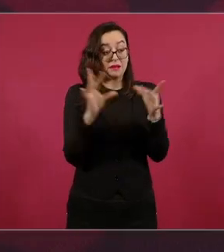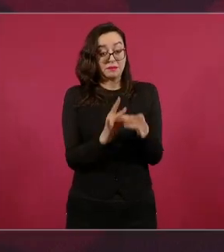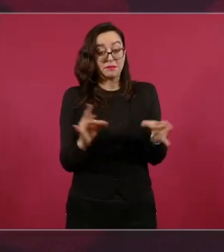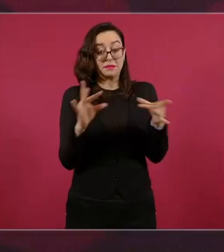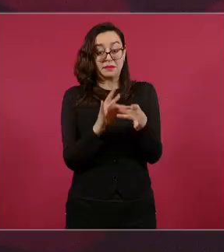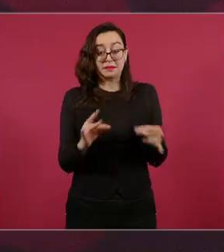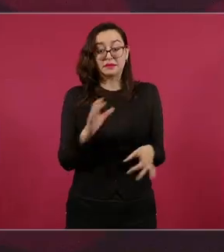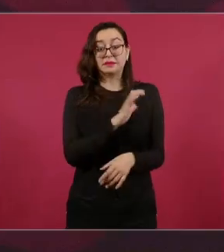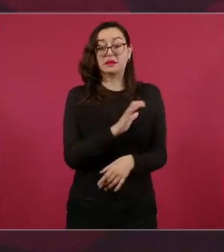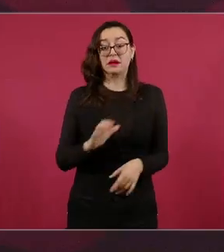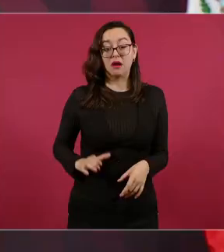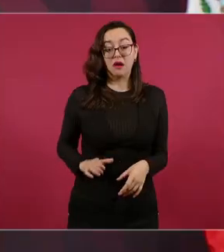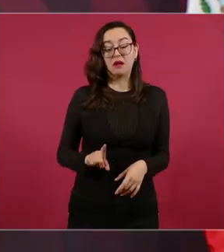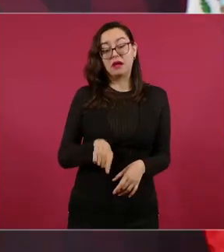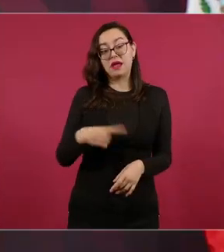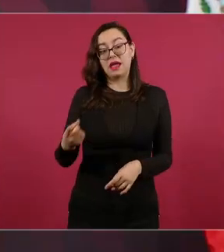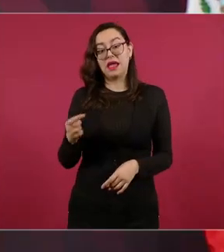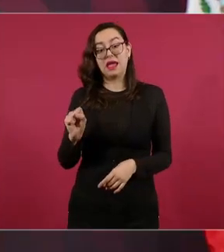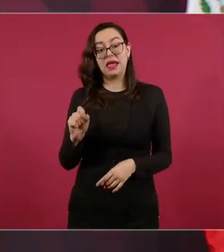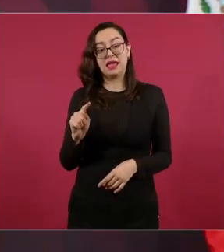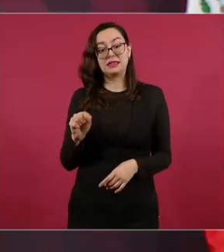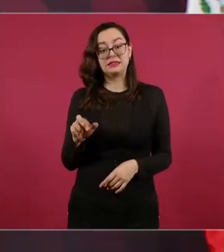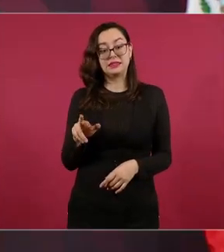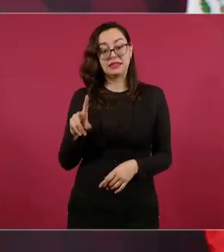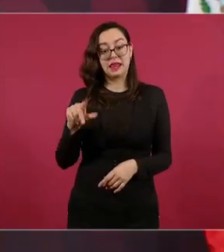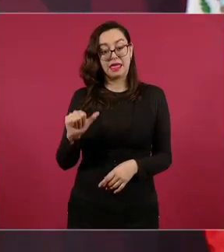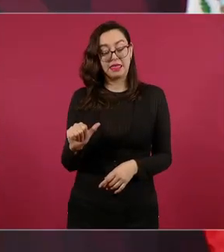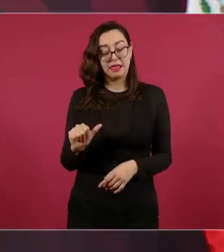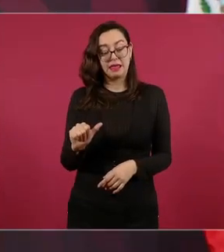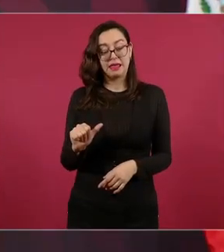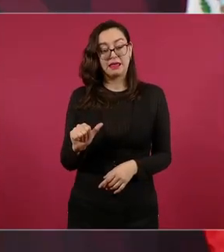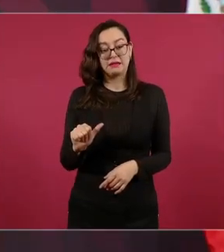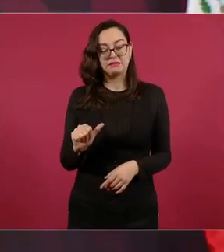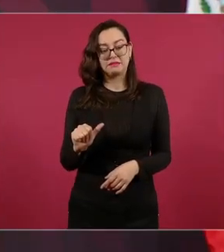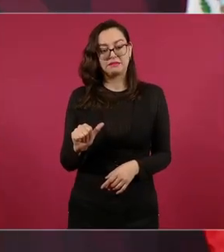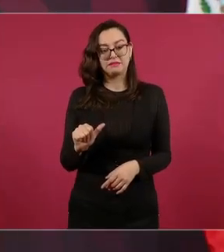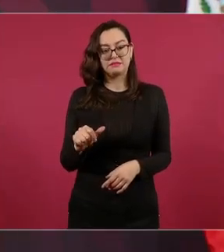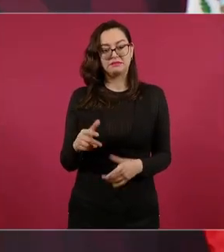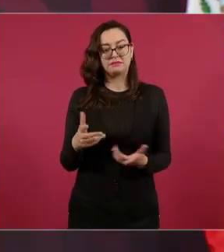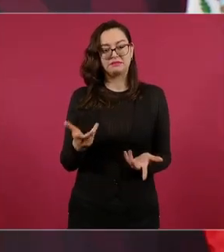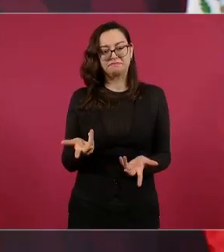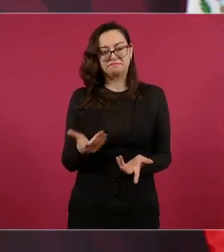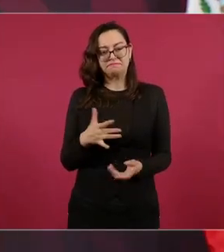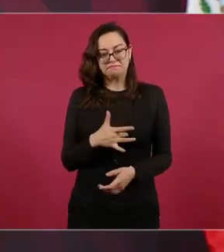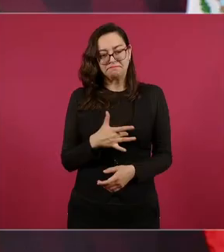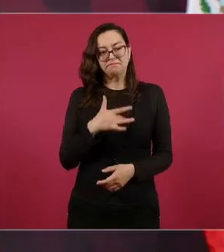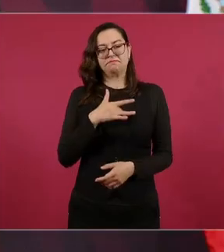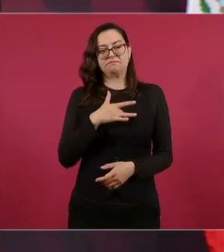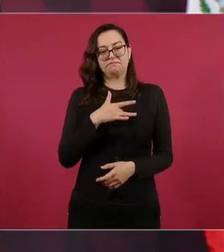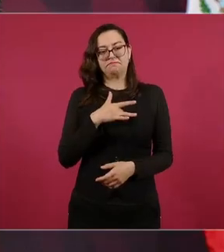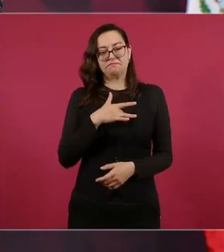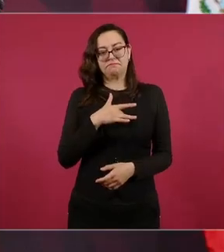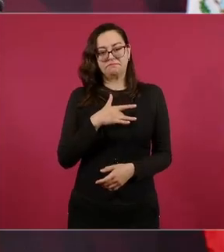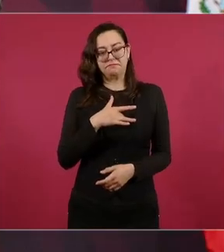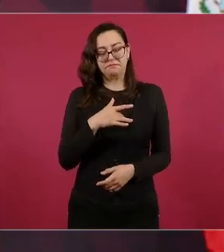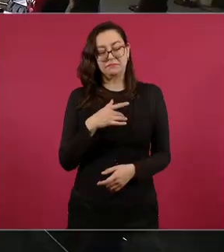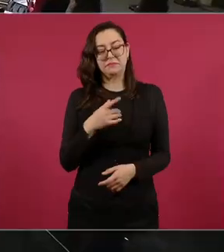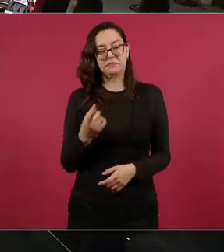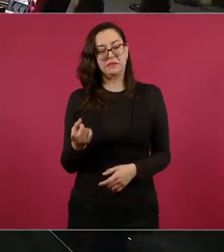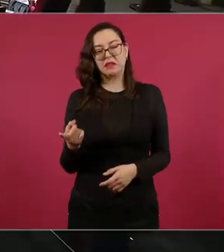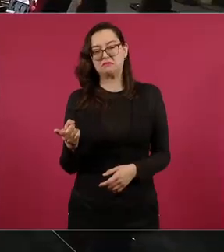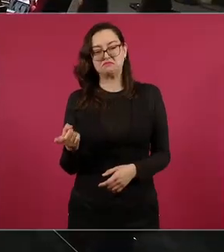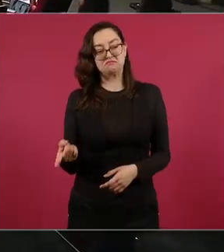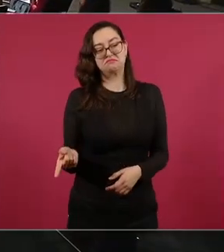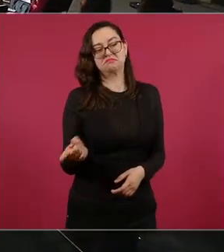Roque Estrada viera a Ezequiel Obregón como el más intelectual,